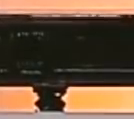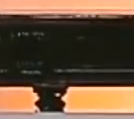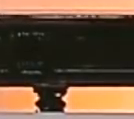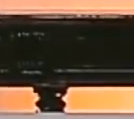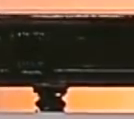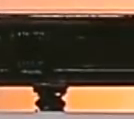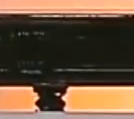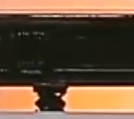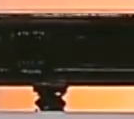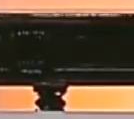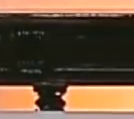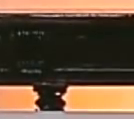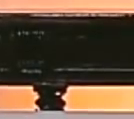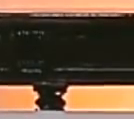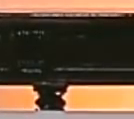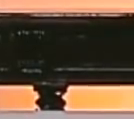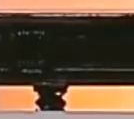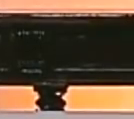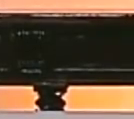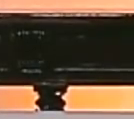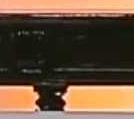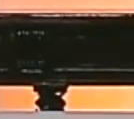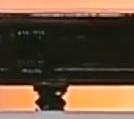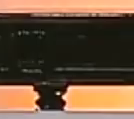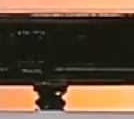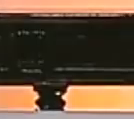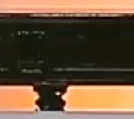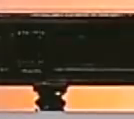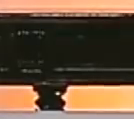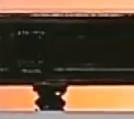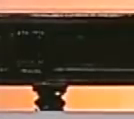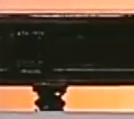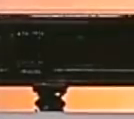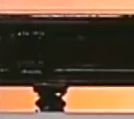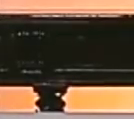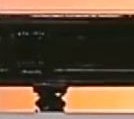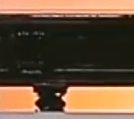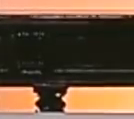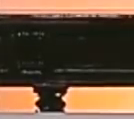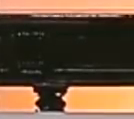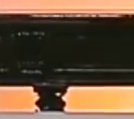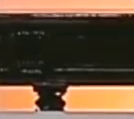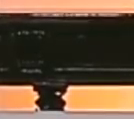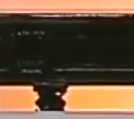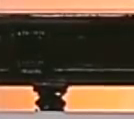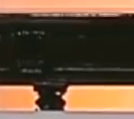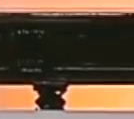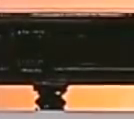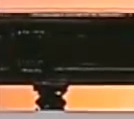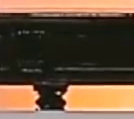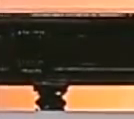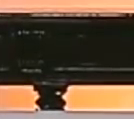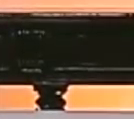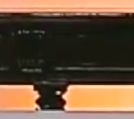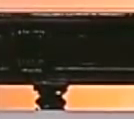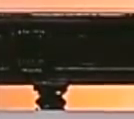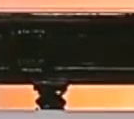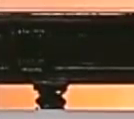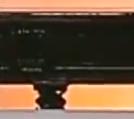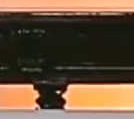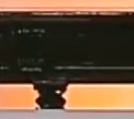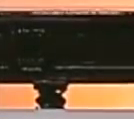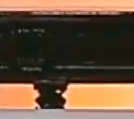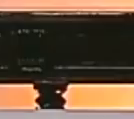Los felicito nuevamente. Compañeros del Consejo Político, su coordinador, comandante Reyes Reyes.